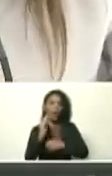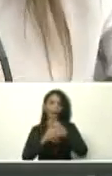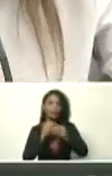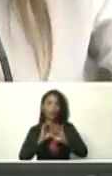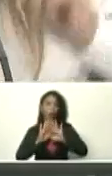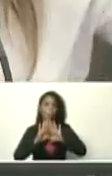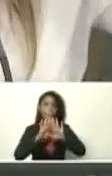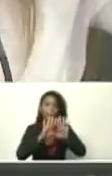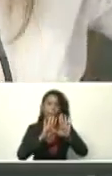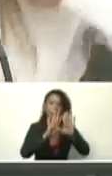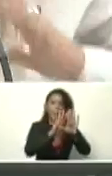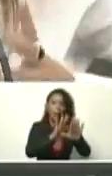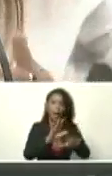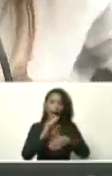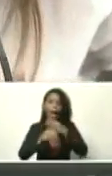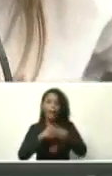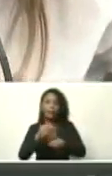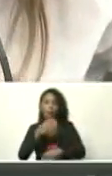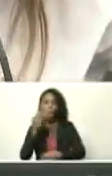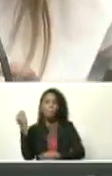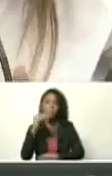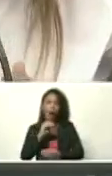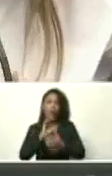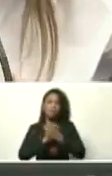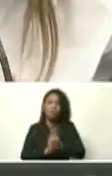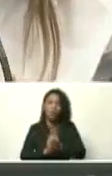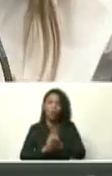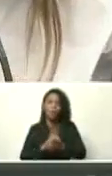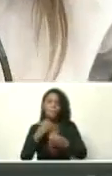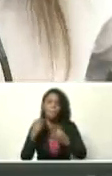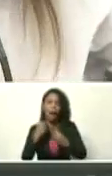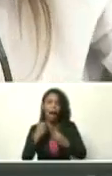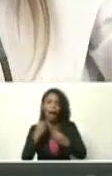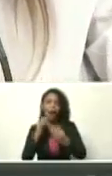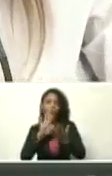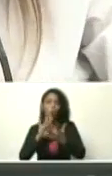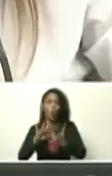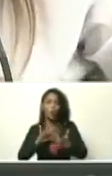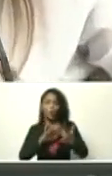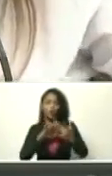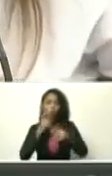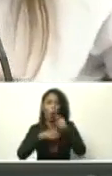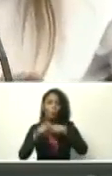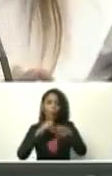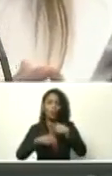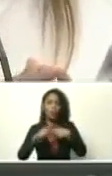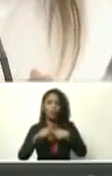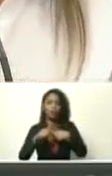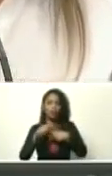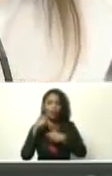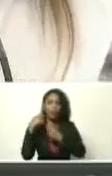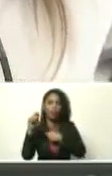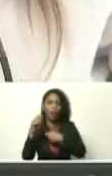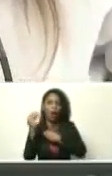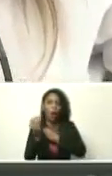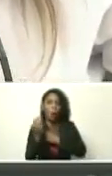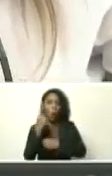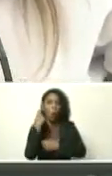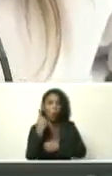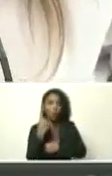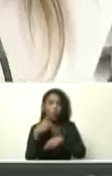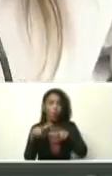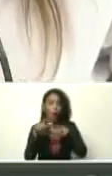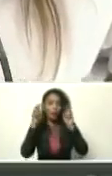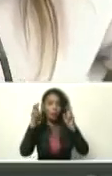la plataforma, haciéndola más amigable para las transacciones en el comercio electrónico, sino como un espacio